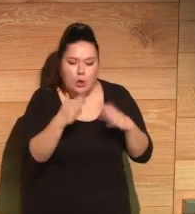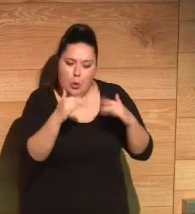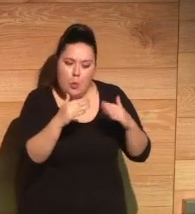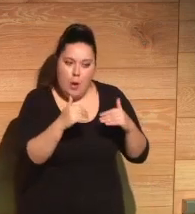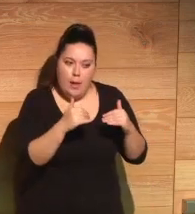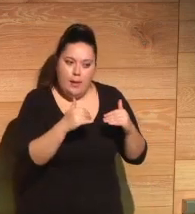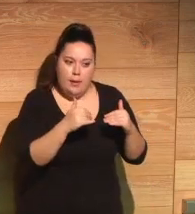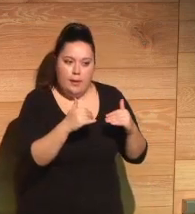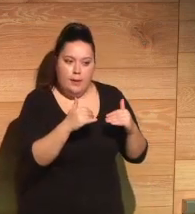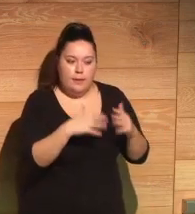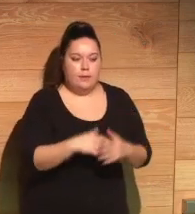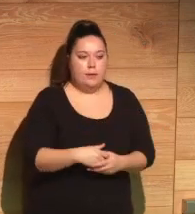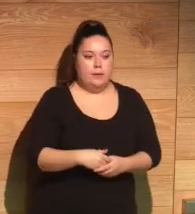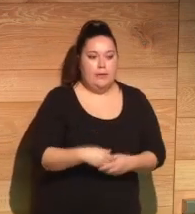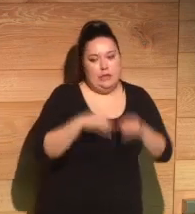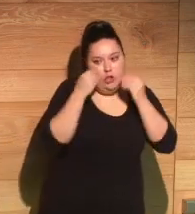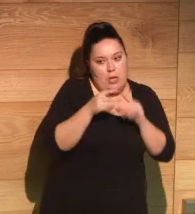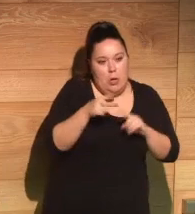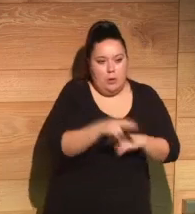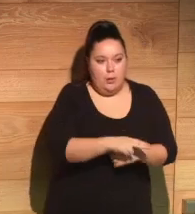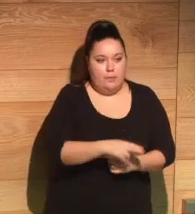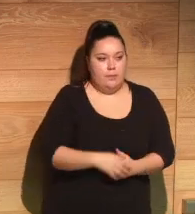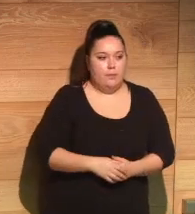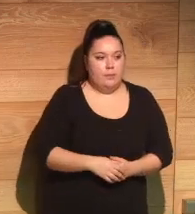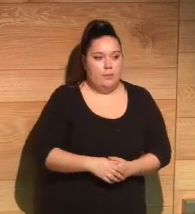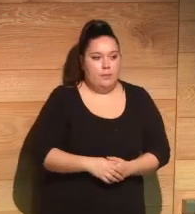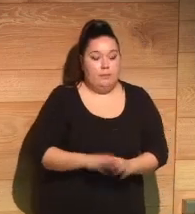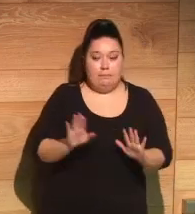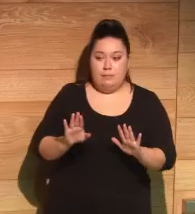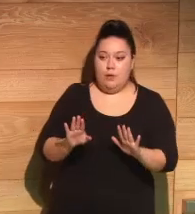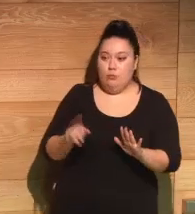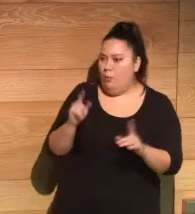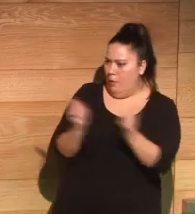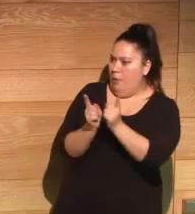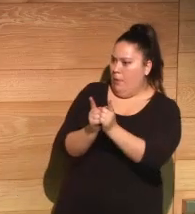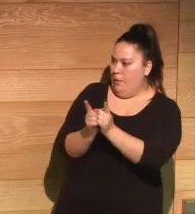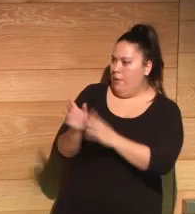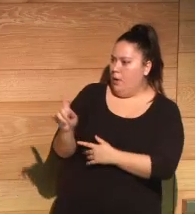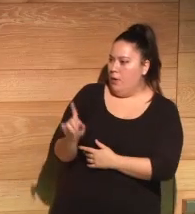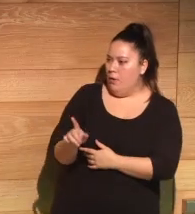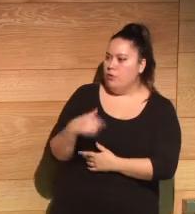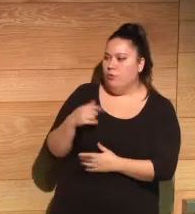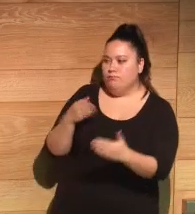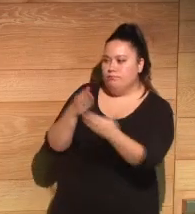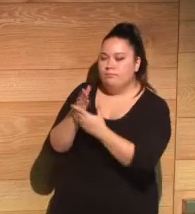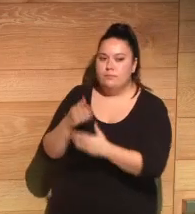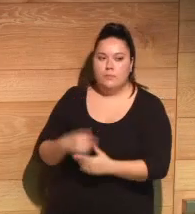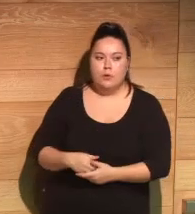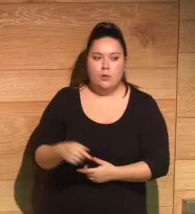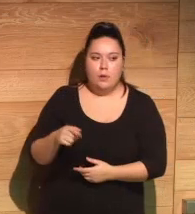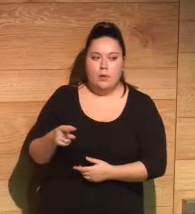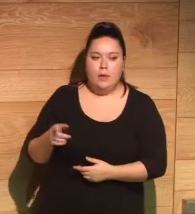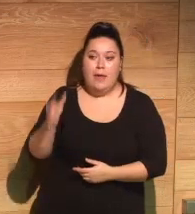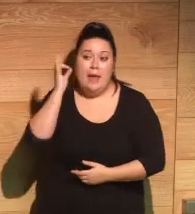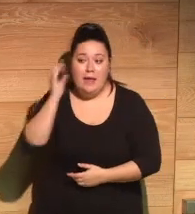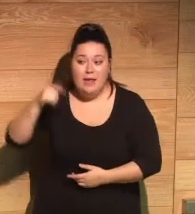digamos rupturas históricas, ¿no? Es decir, la cuestión, por ejemplo, ecológica es una Como cuestión... has dicho que vas a ser muy breve, me permite interrumpirte. No, yo no digo que ellas sientan que